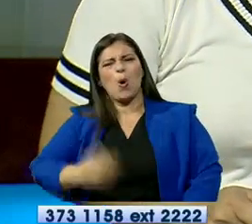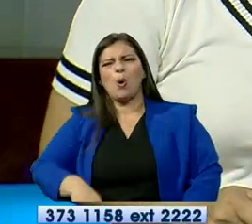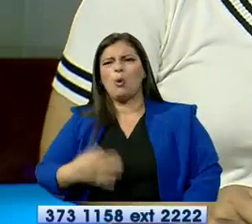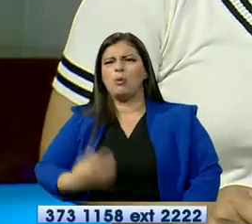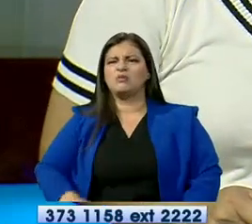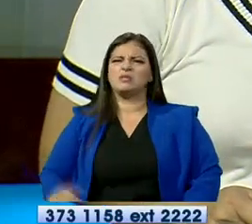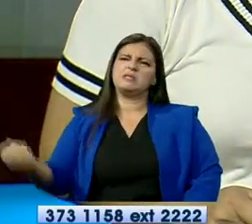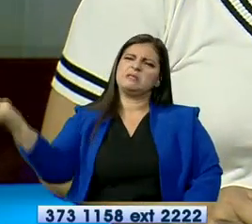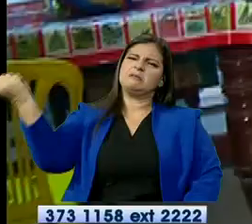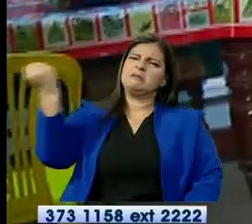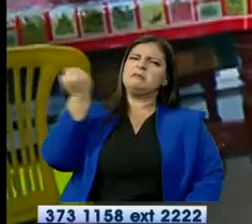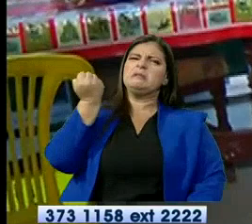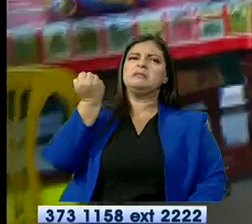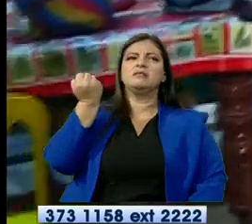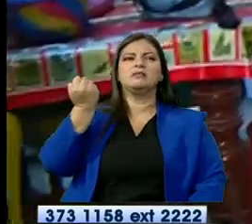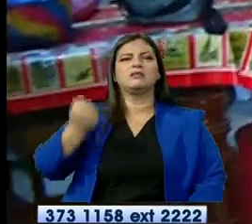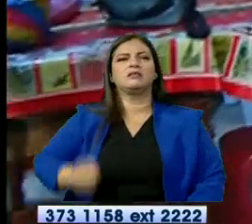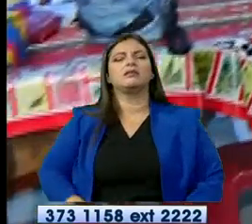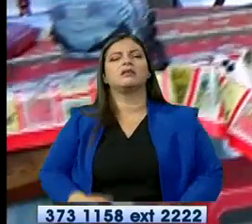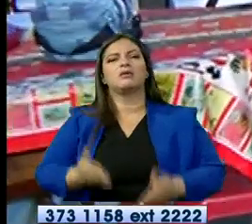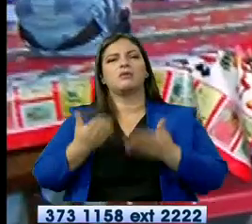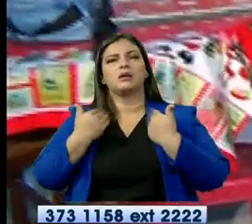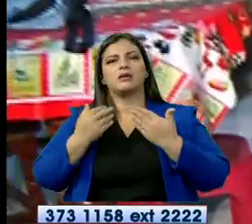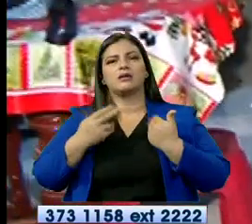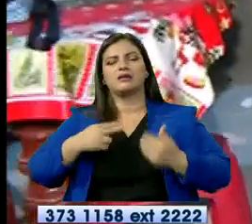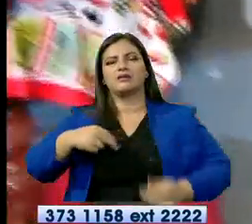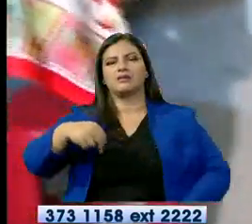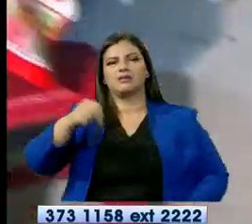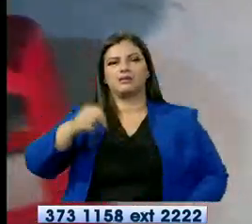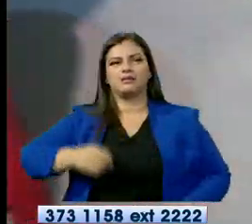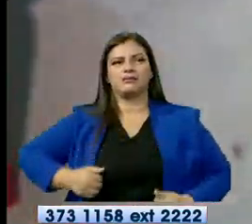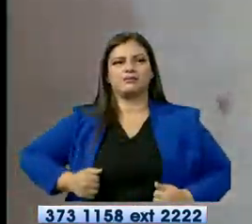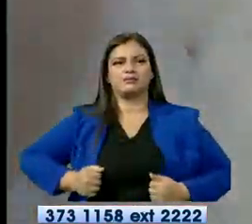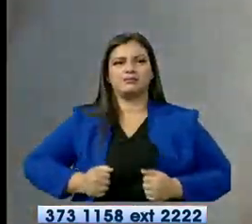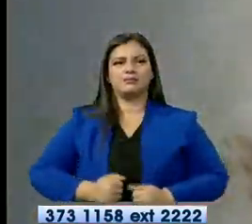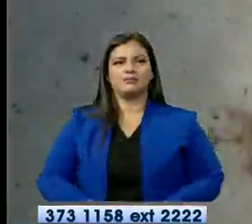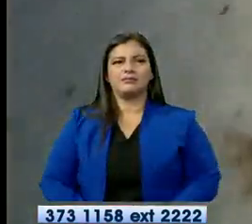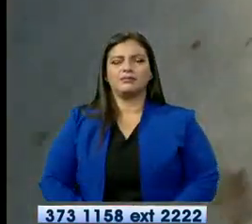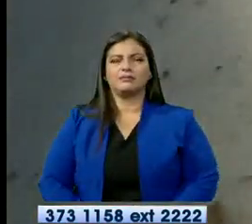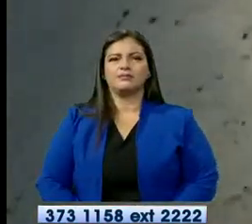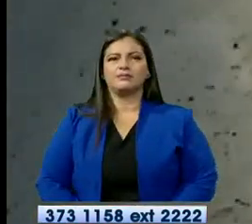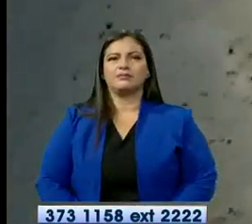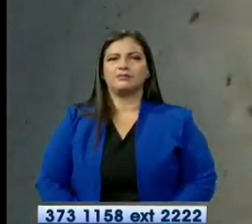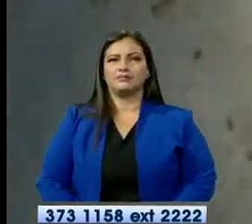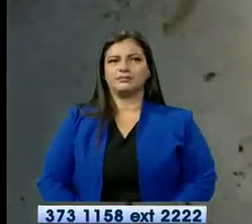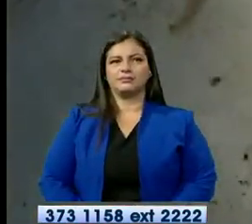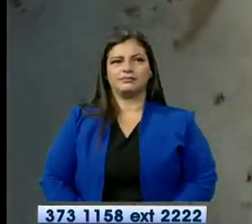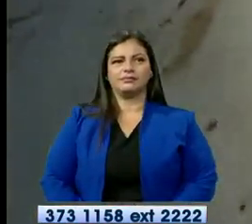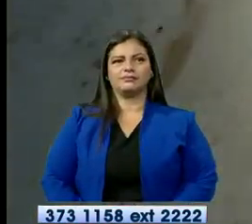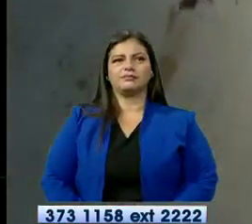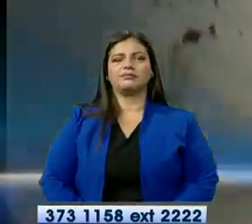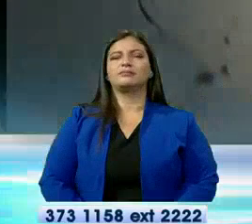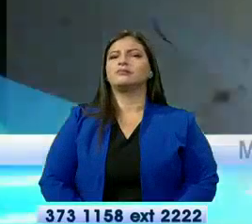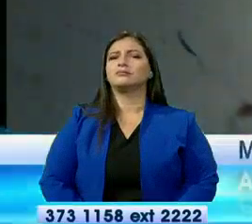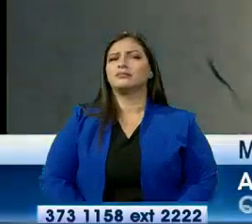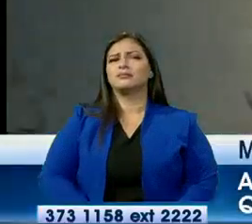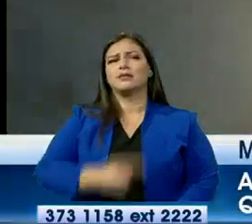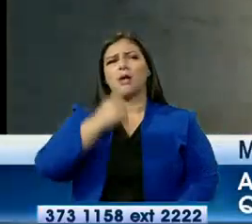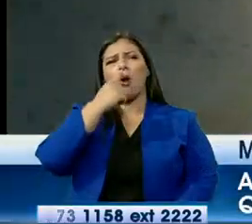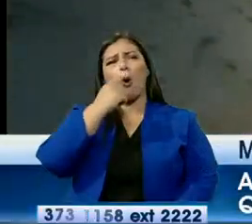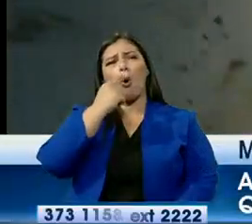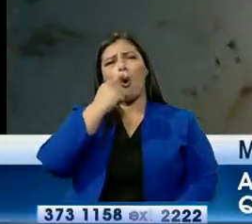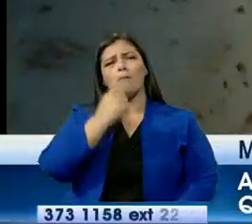Cegado por los celos, El hombre procedió a asestarle más